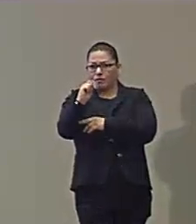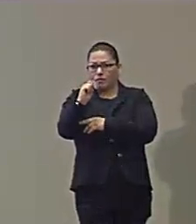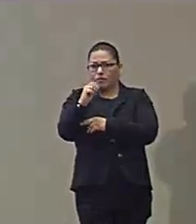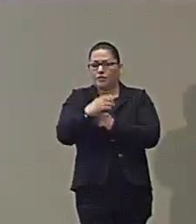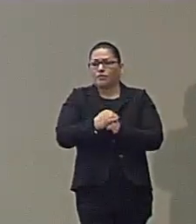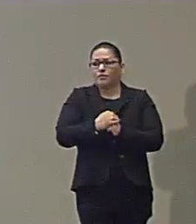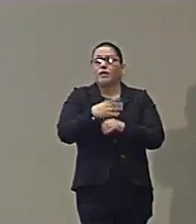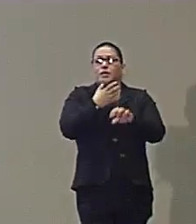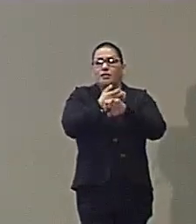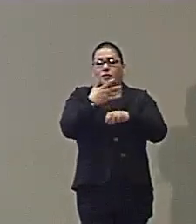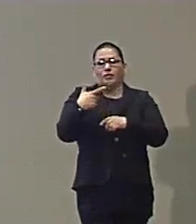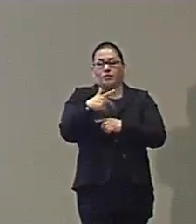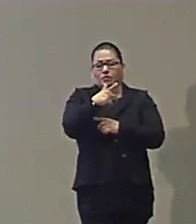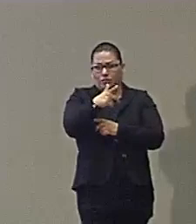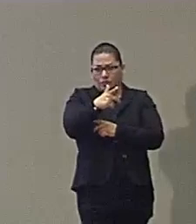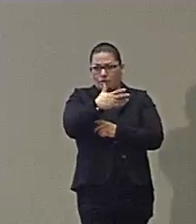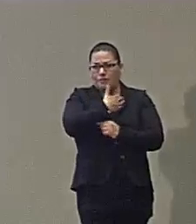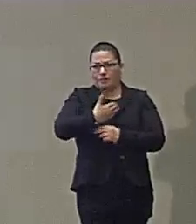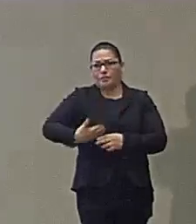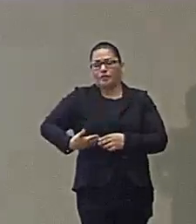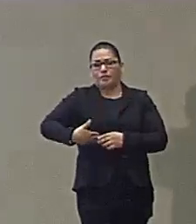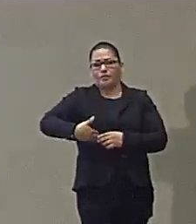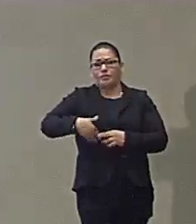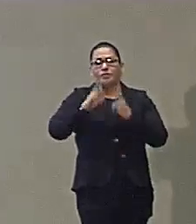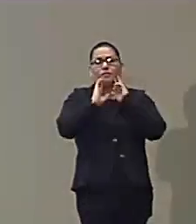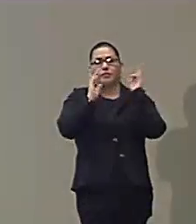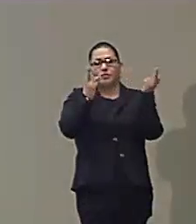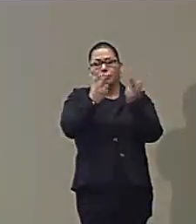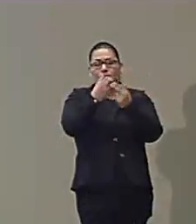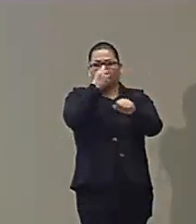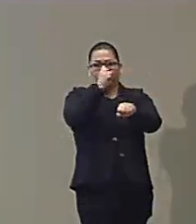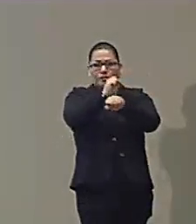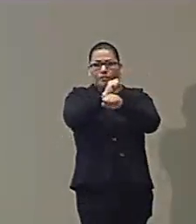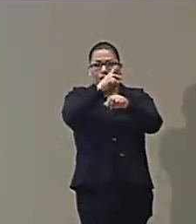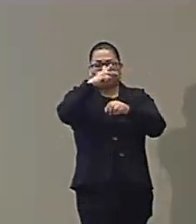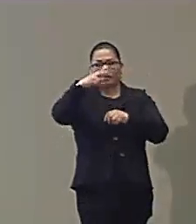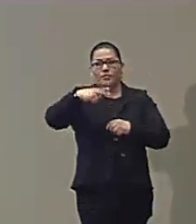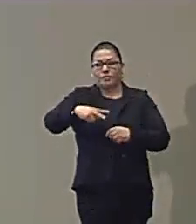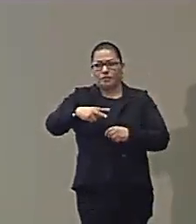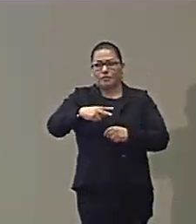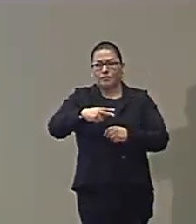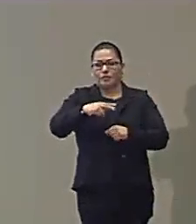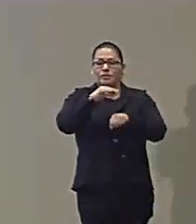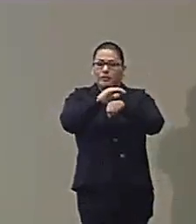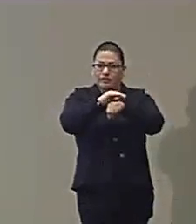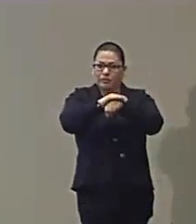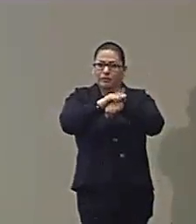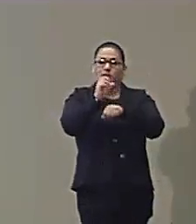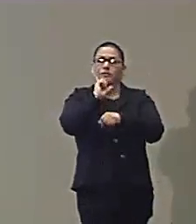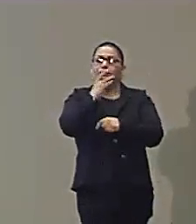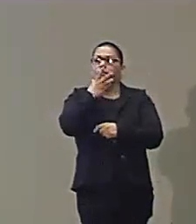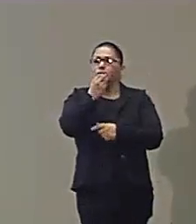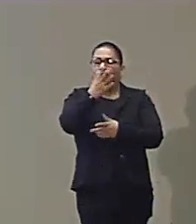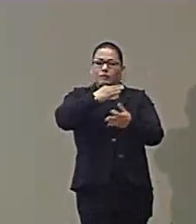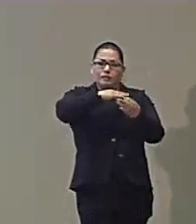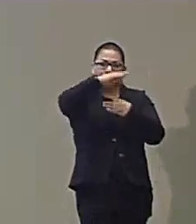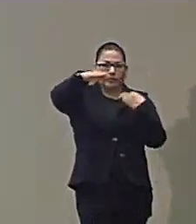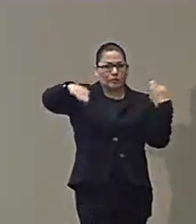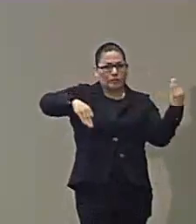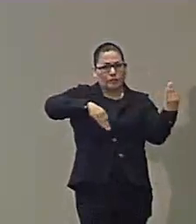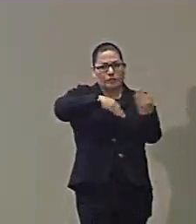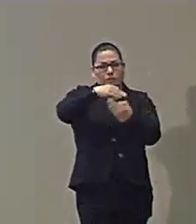el estado de guanajuato y presidente de la unión de secretarios de turismo de méxico amigos y amigas todos y todas